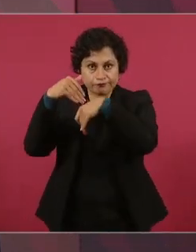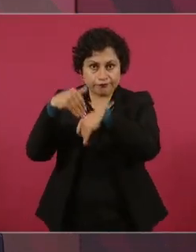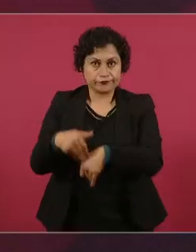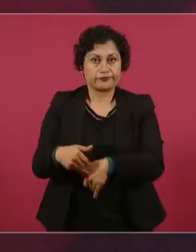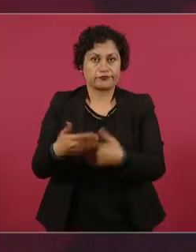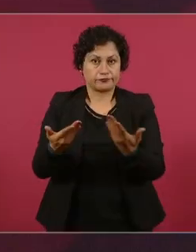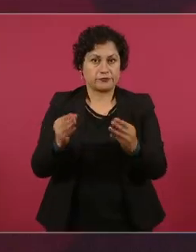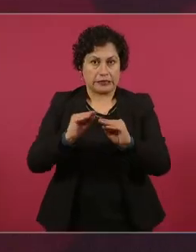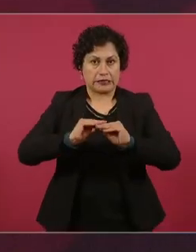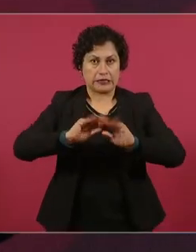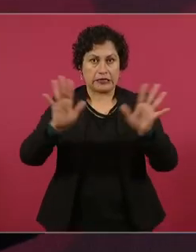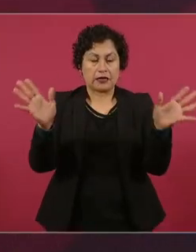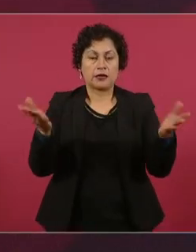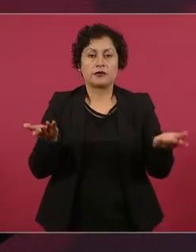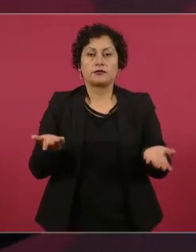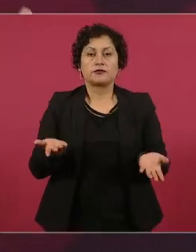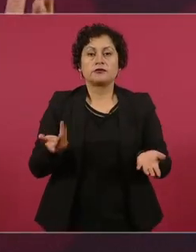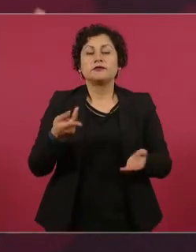pero a ver,